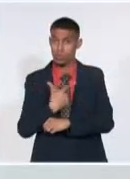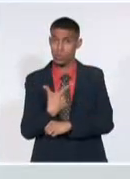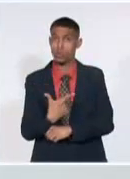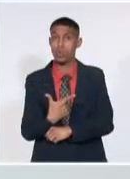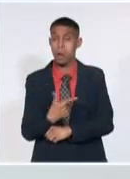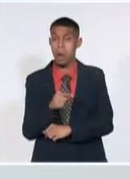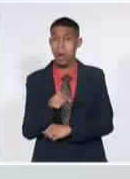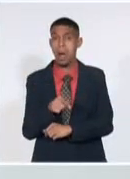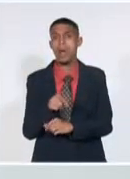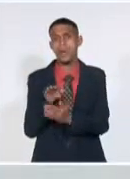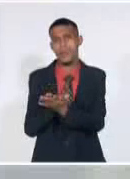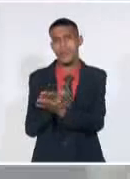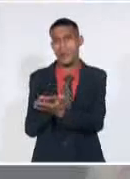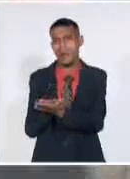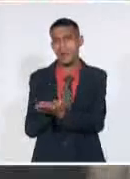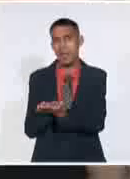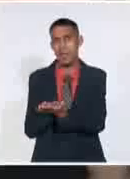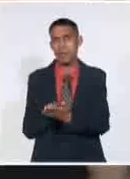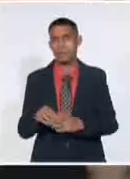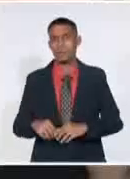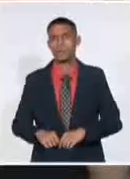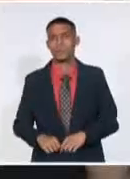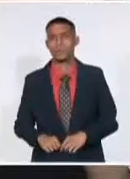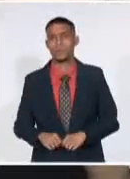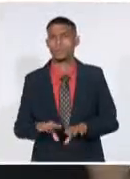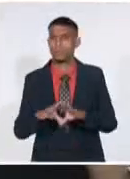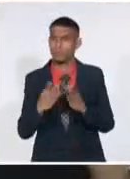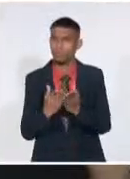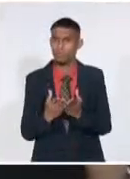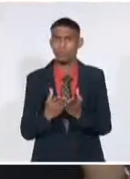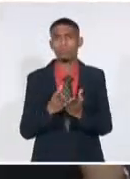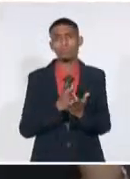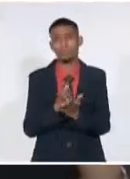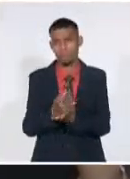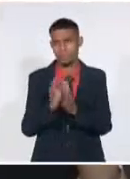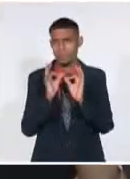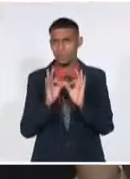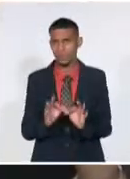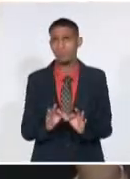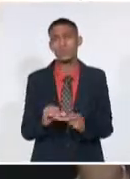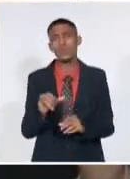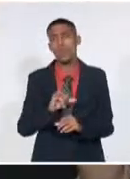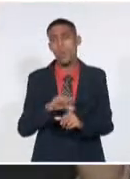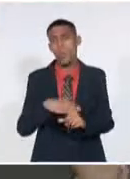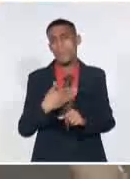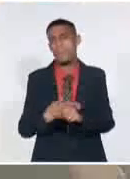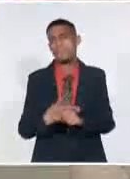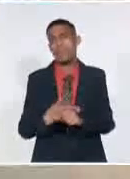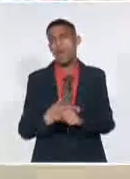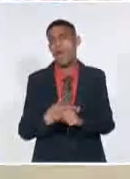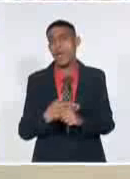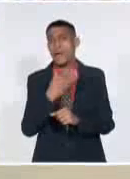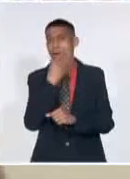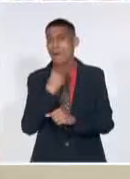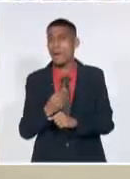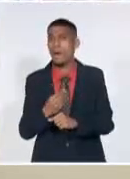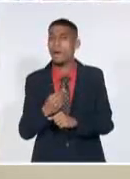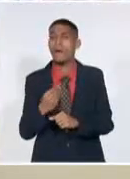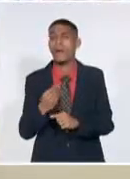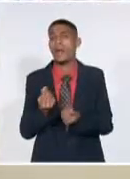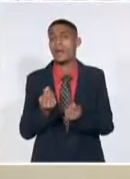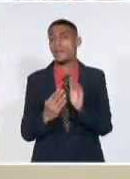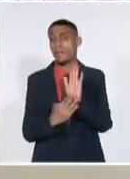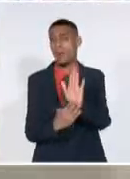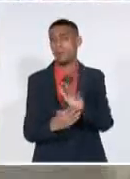de los valores identitarios de una sociedad que los reconoce como propios y los transmite a futuras generaciones.